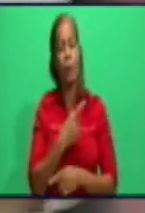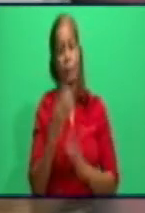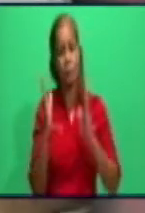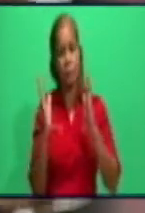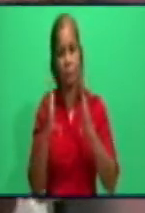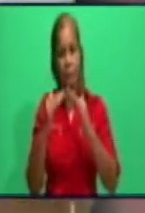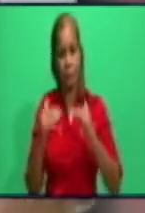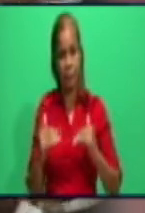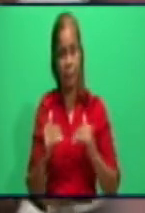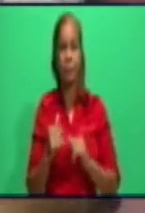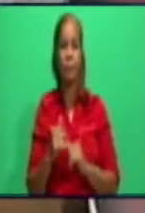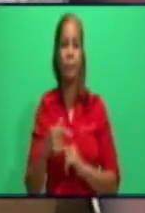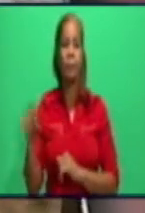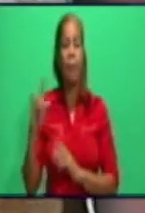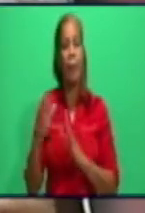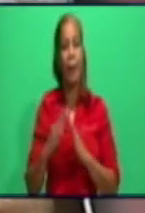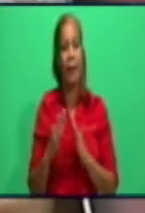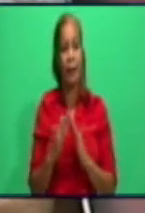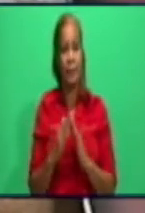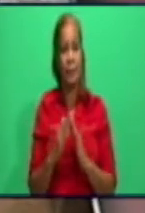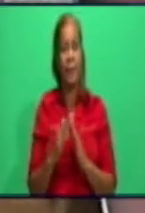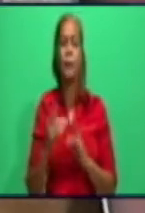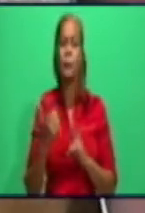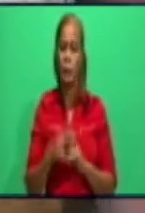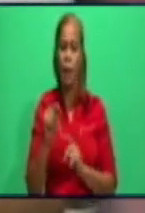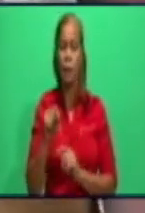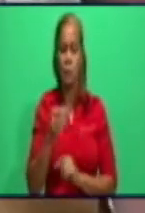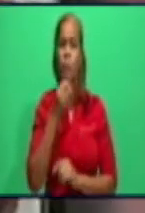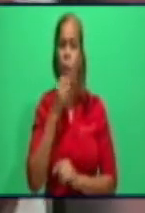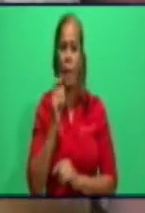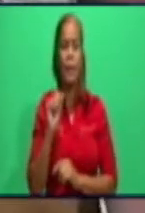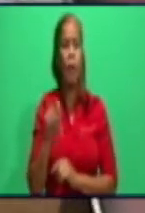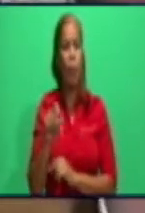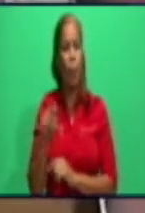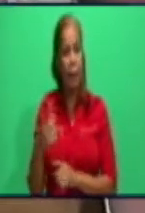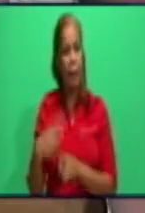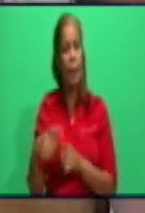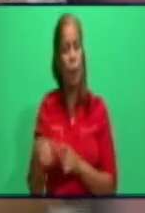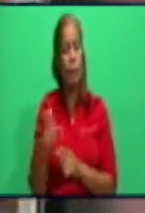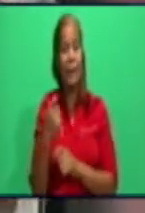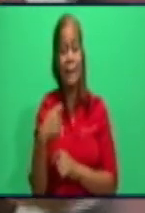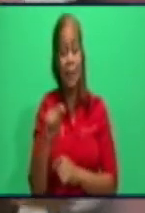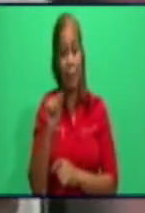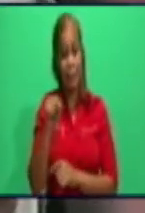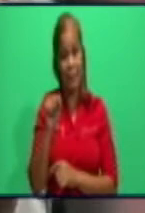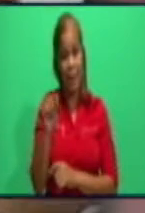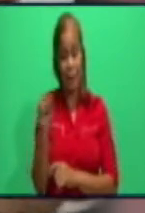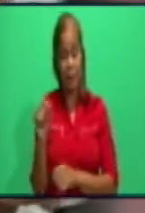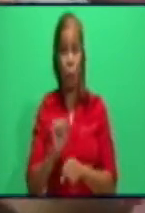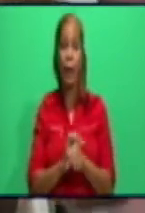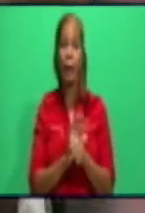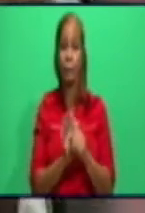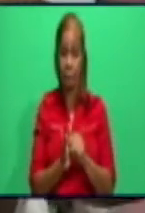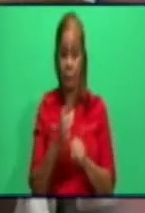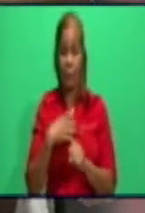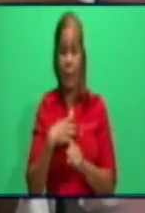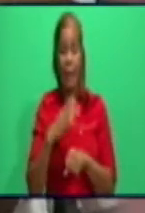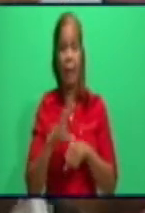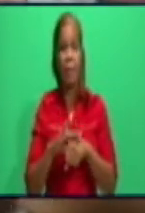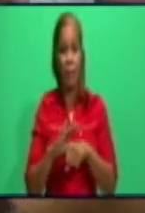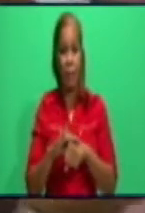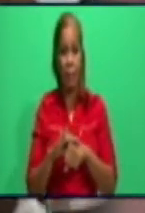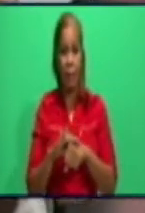alimentación a precio módico, del mismo que se le vende a los trabajadores, para mantener un flujo, porque si mantenemos el intercambio, aún con estos